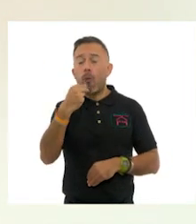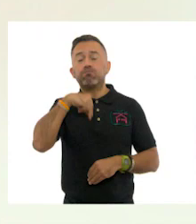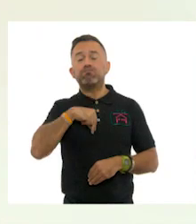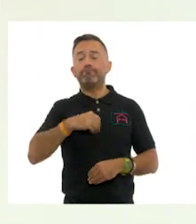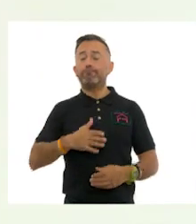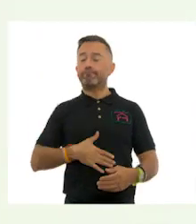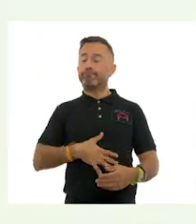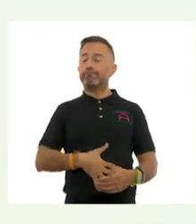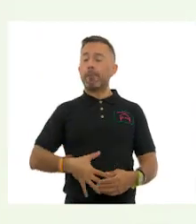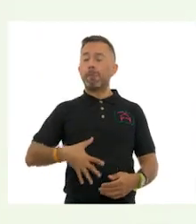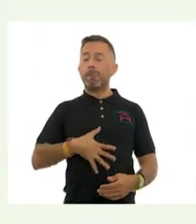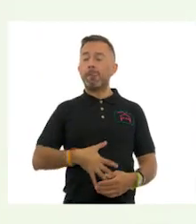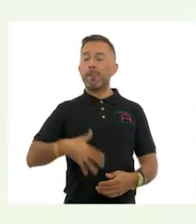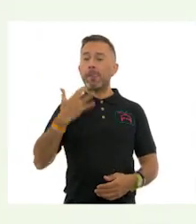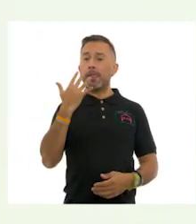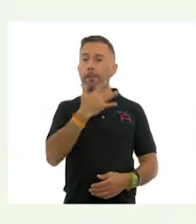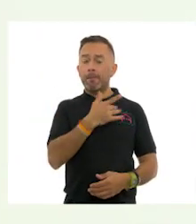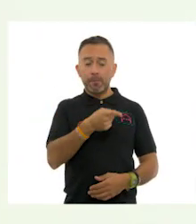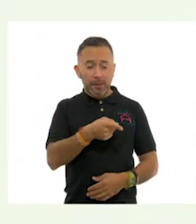ranita solita quedó.